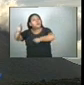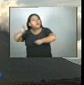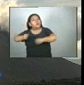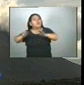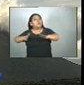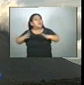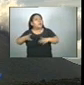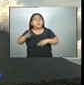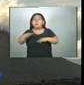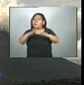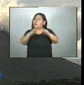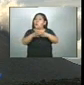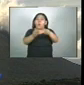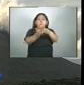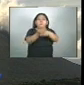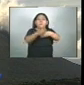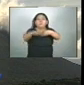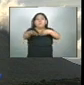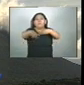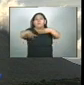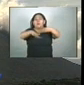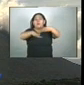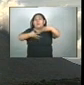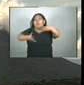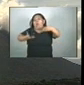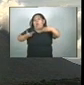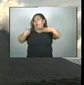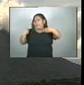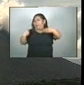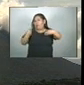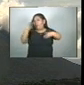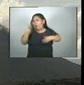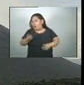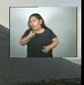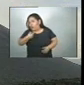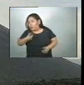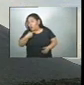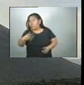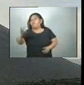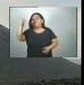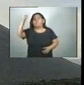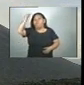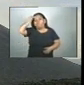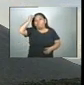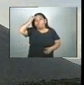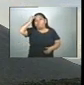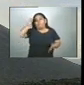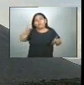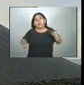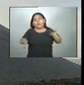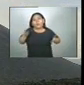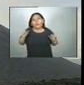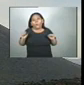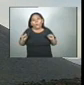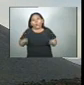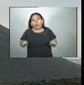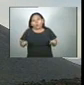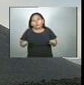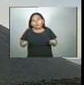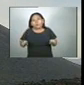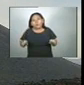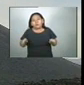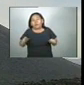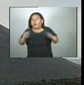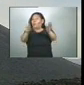las mismas informaciones que han brindado en los últimos días, únicamente a tener en cuenta que esto pudiera generar situaciones